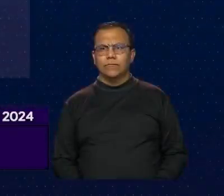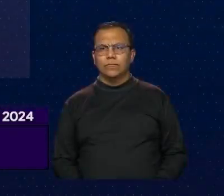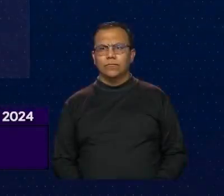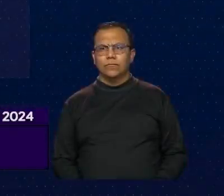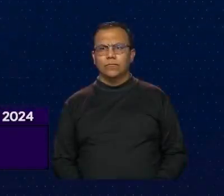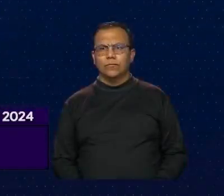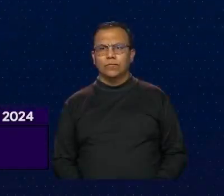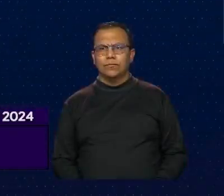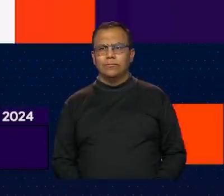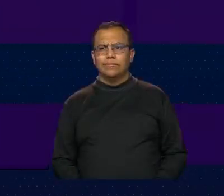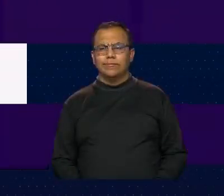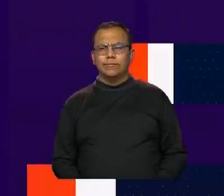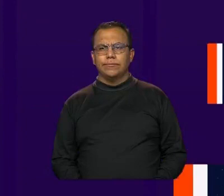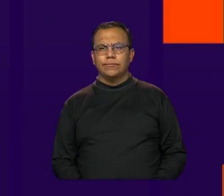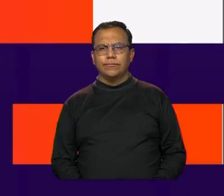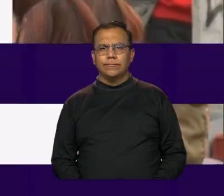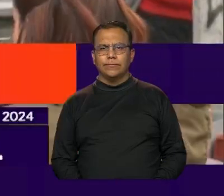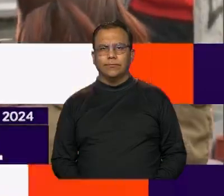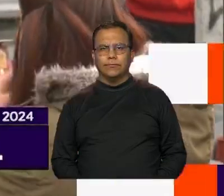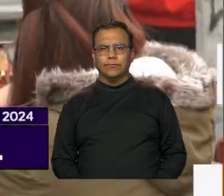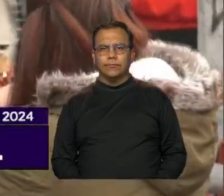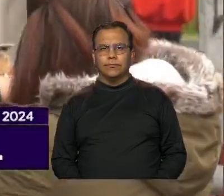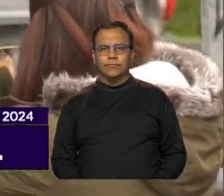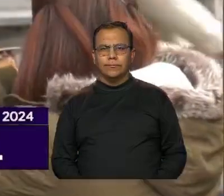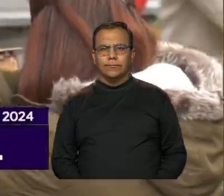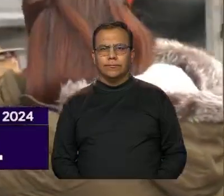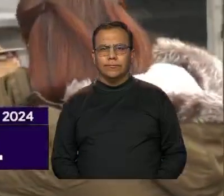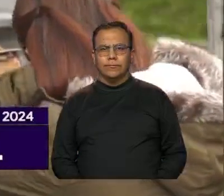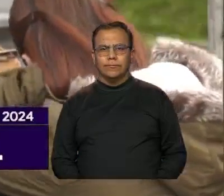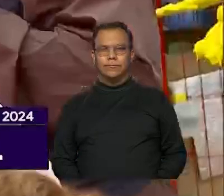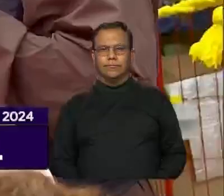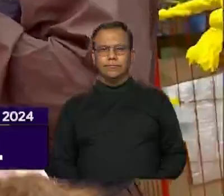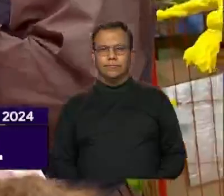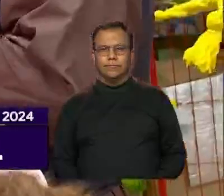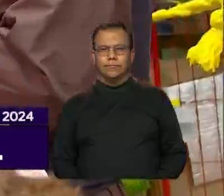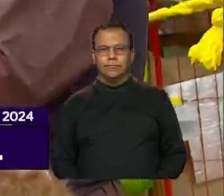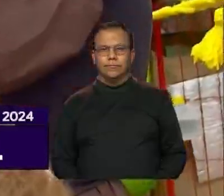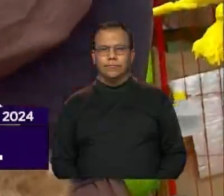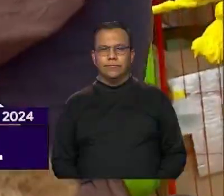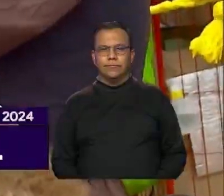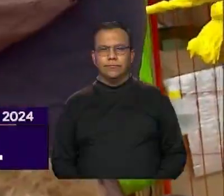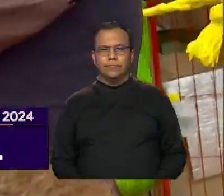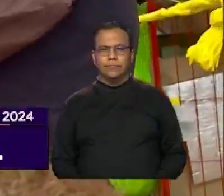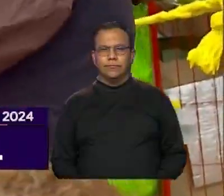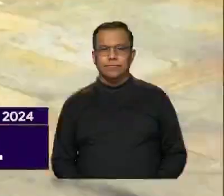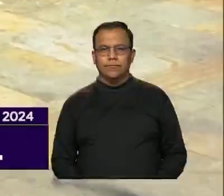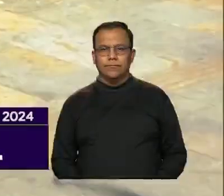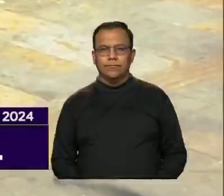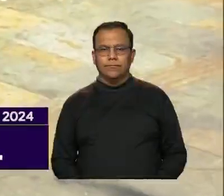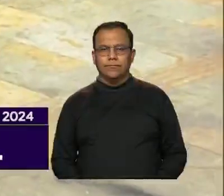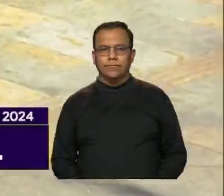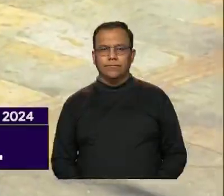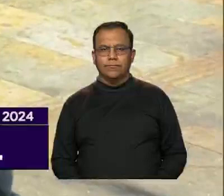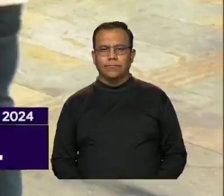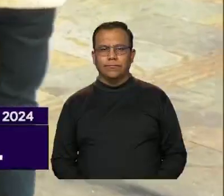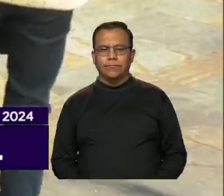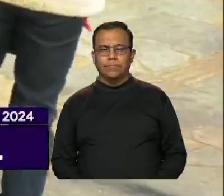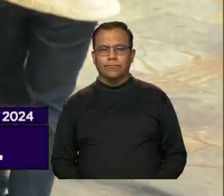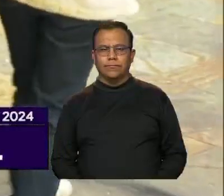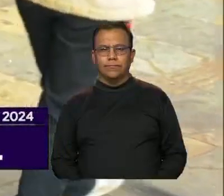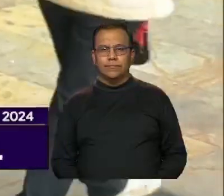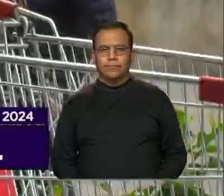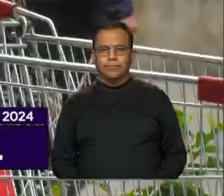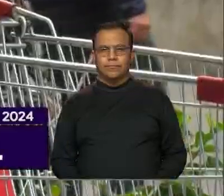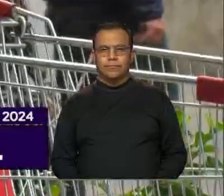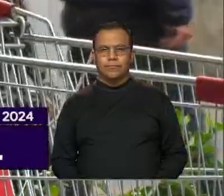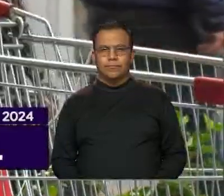pasajeros agresivos. En Bogotá hay más de 50.000 vendedores informales. Hoy en su día,